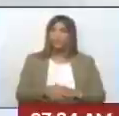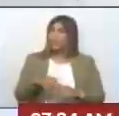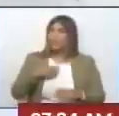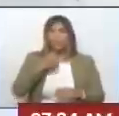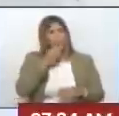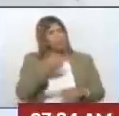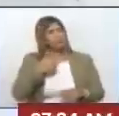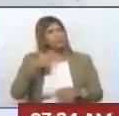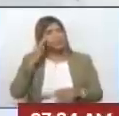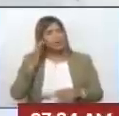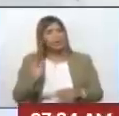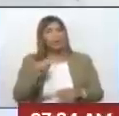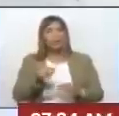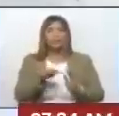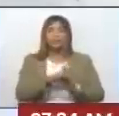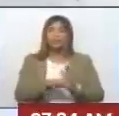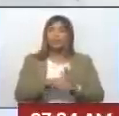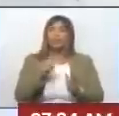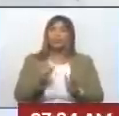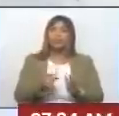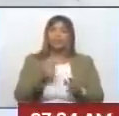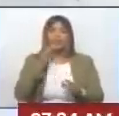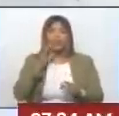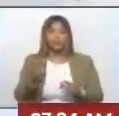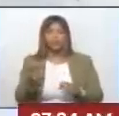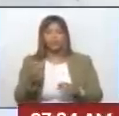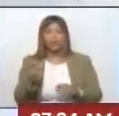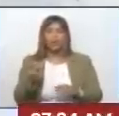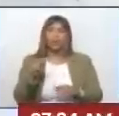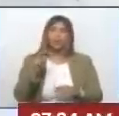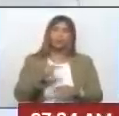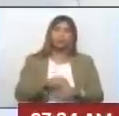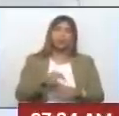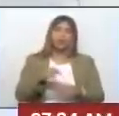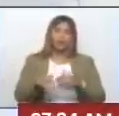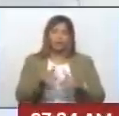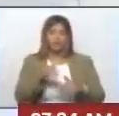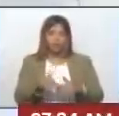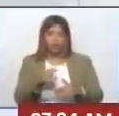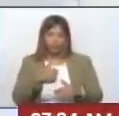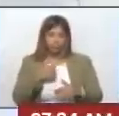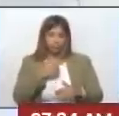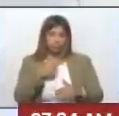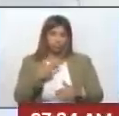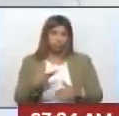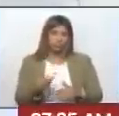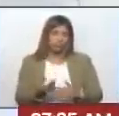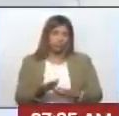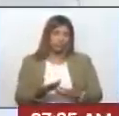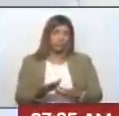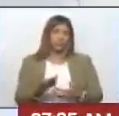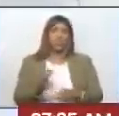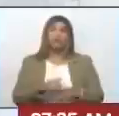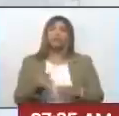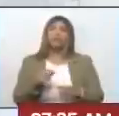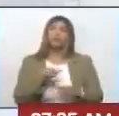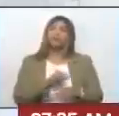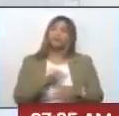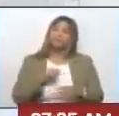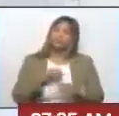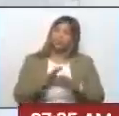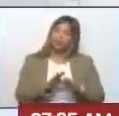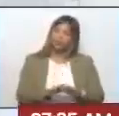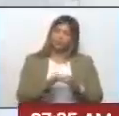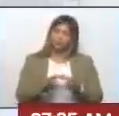creo que esa medida la debe tomar el Consejo Nacional Electoral, no en procesos internos, sino ya para